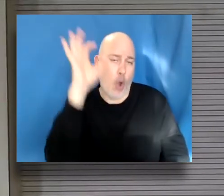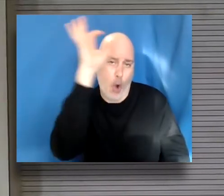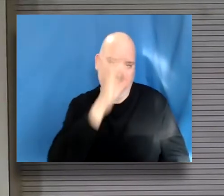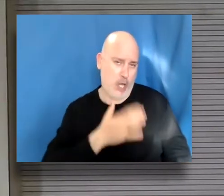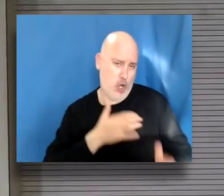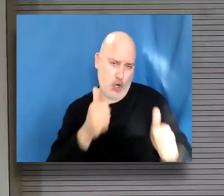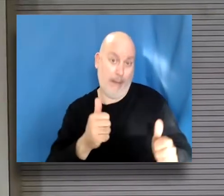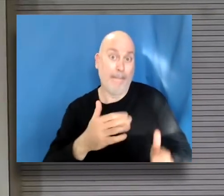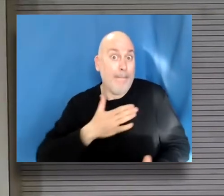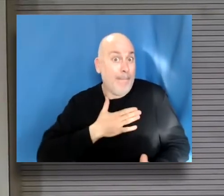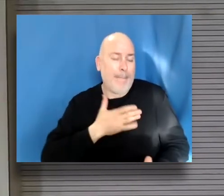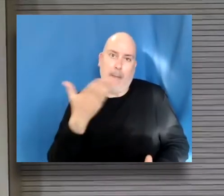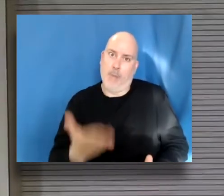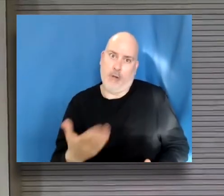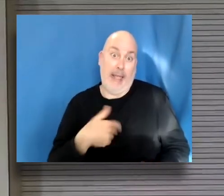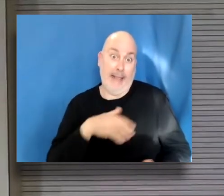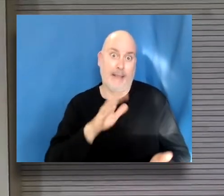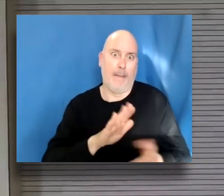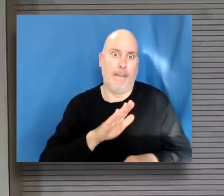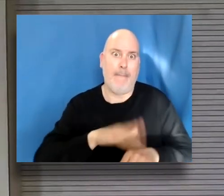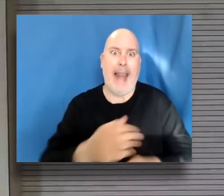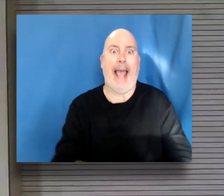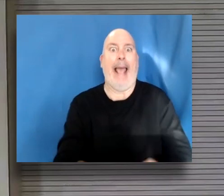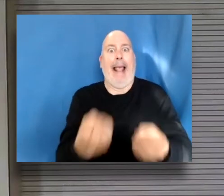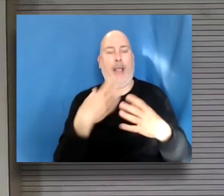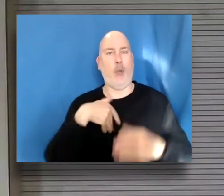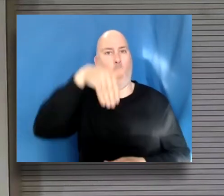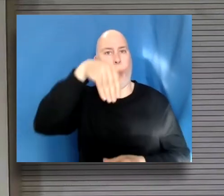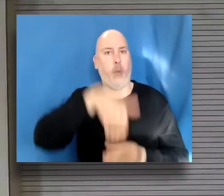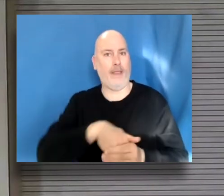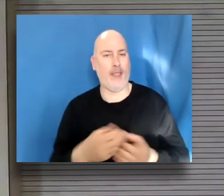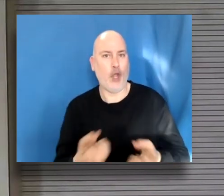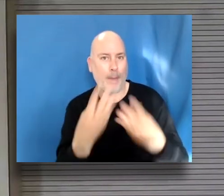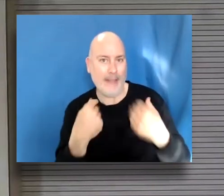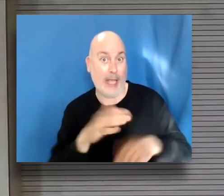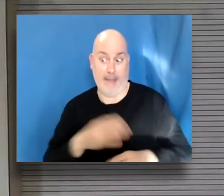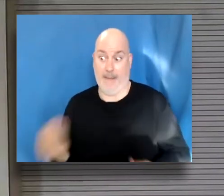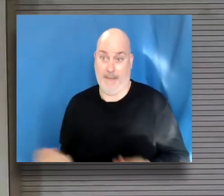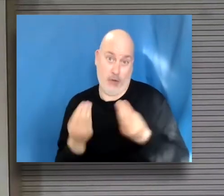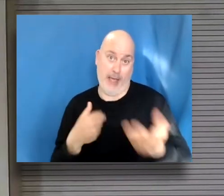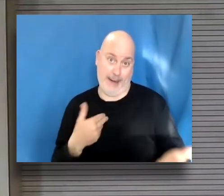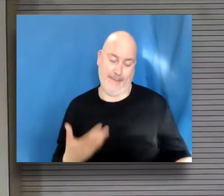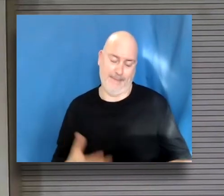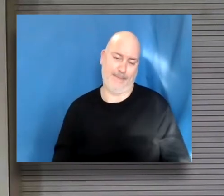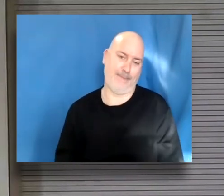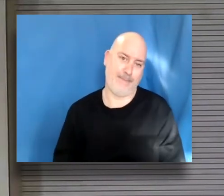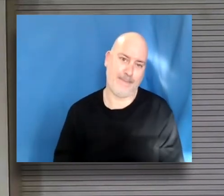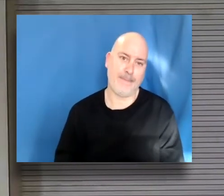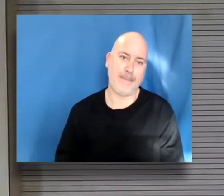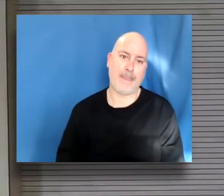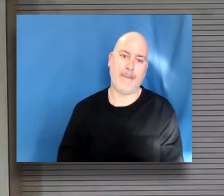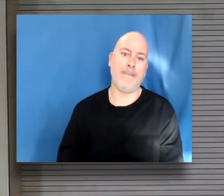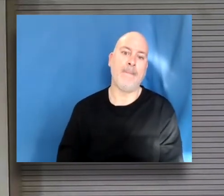Para nosotros es muy importante recibir vuestros comentarios y seguir mejorando.